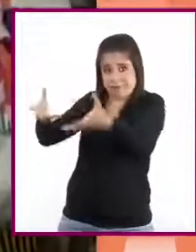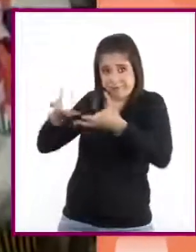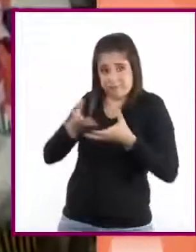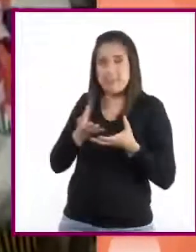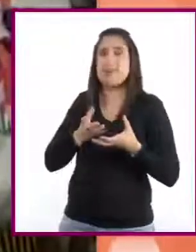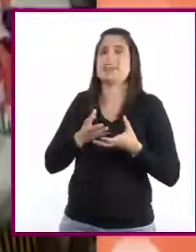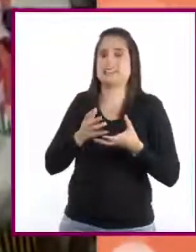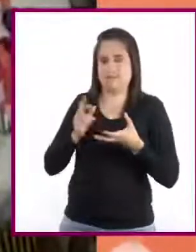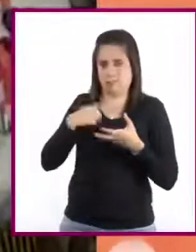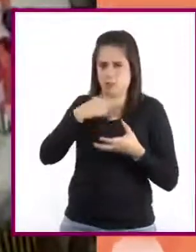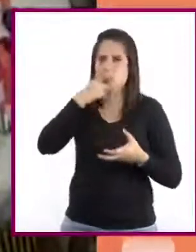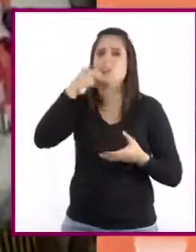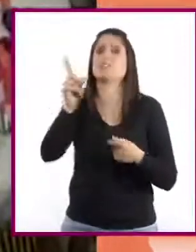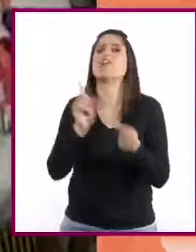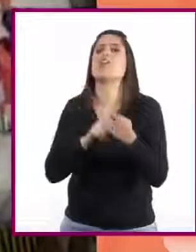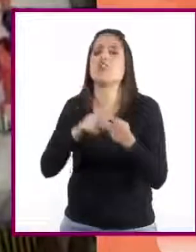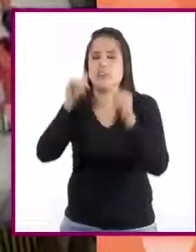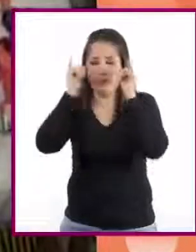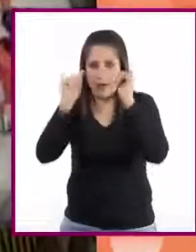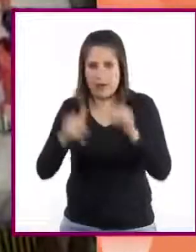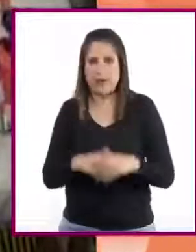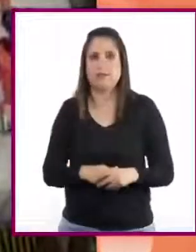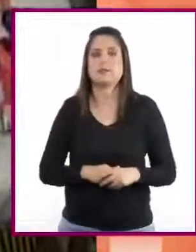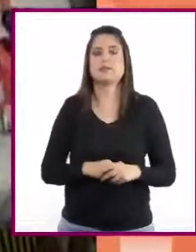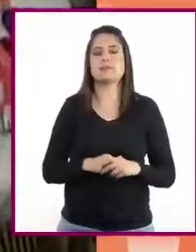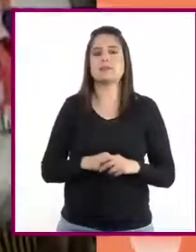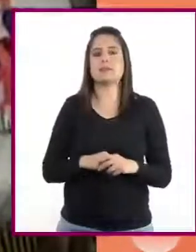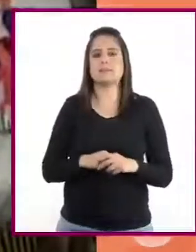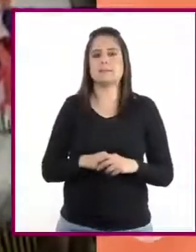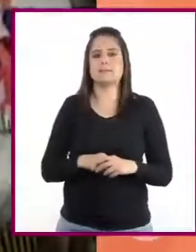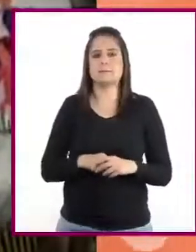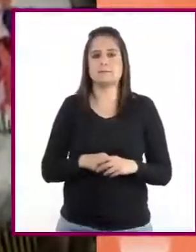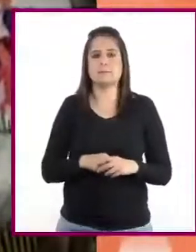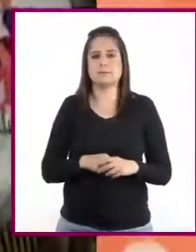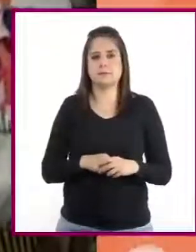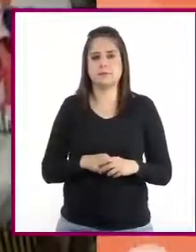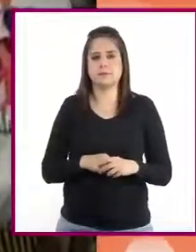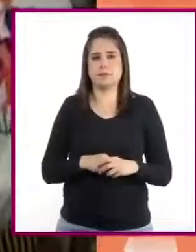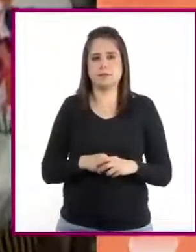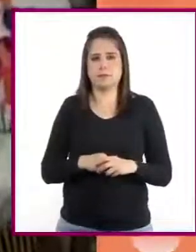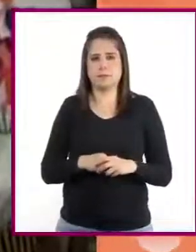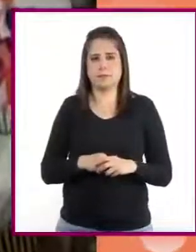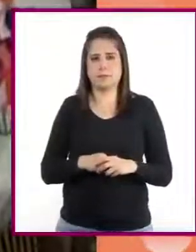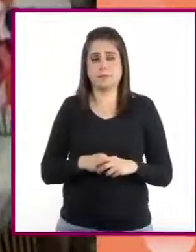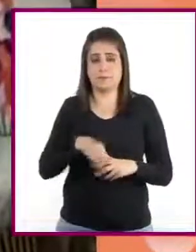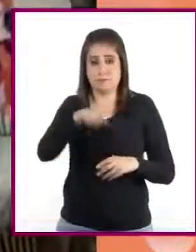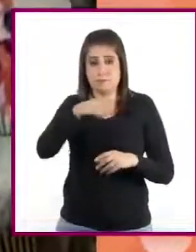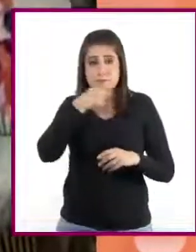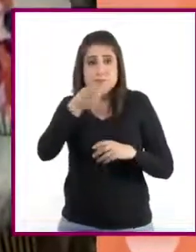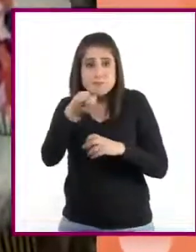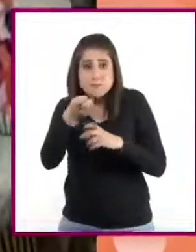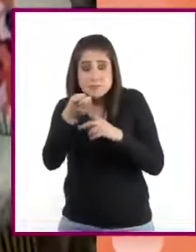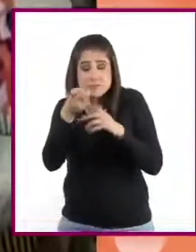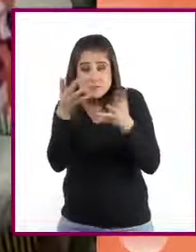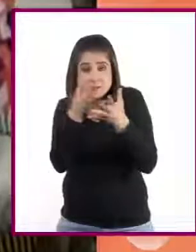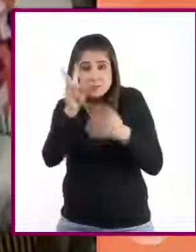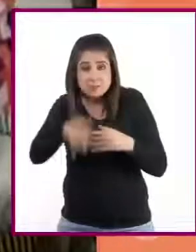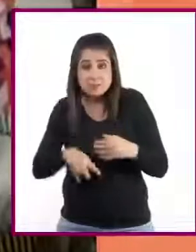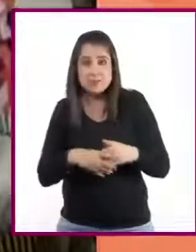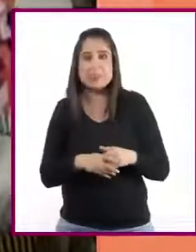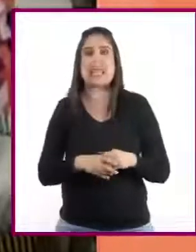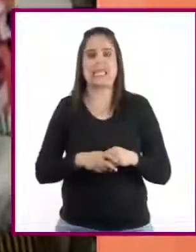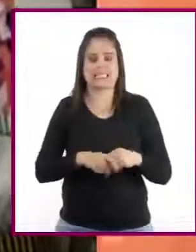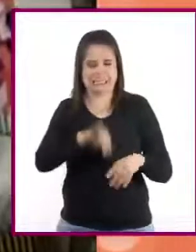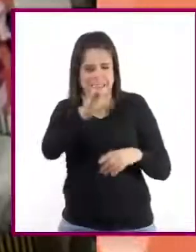dirían en dónde está. Pregúntale si es cierto. ¿Y gato muchas horas? Ahí sí es. Muy